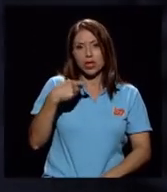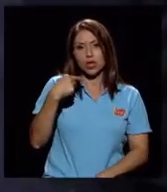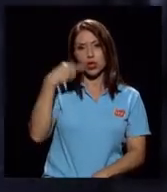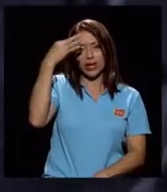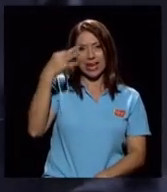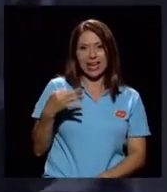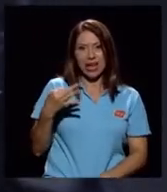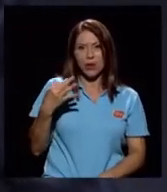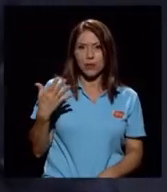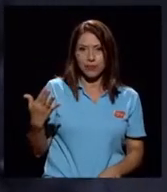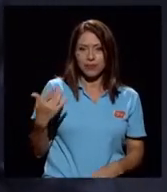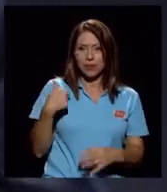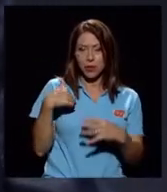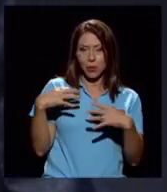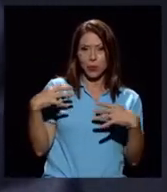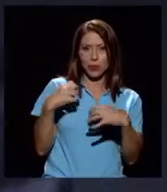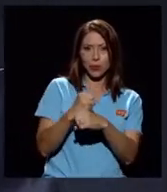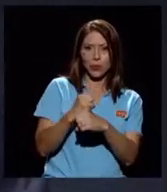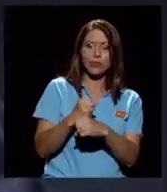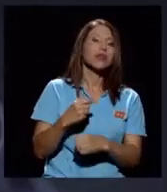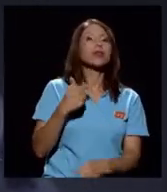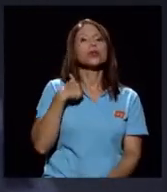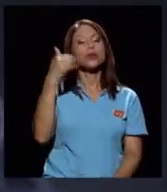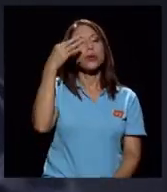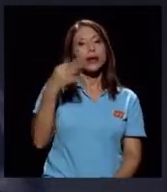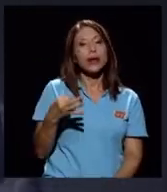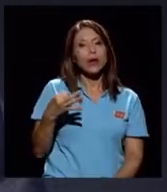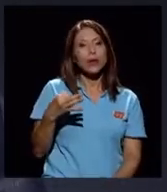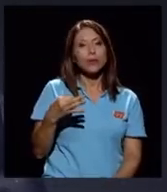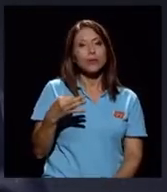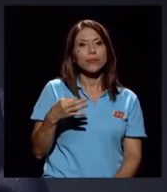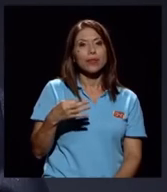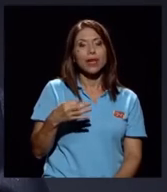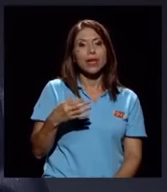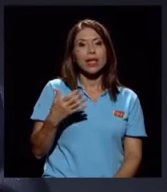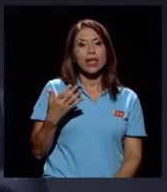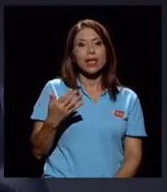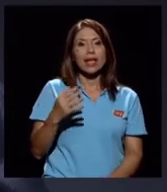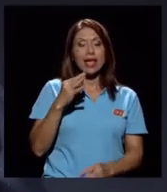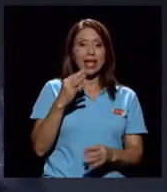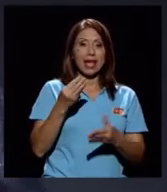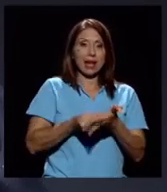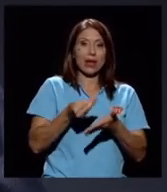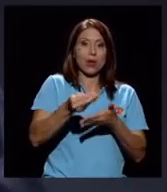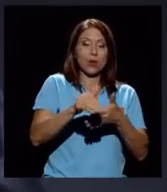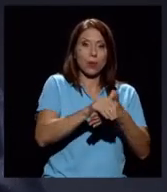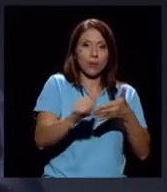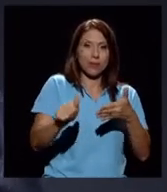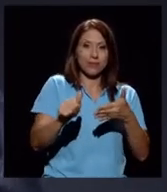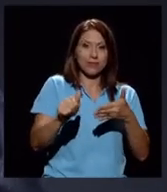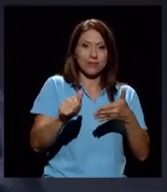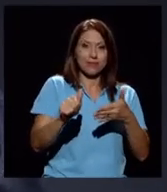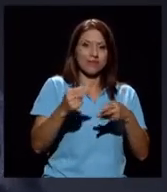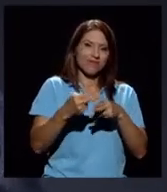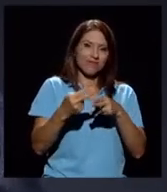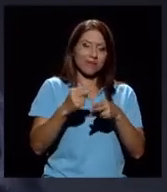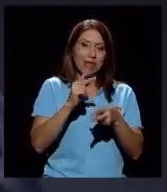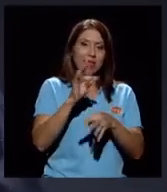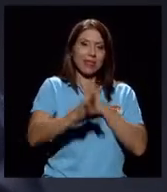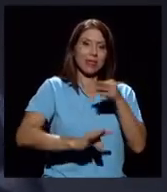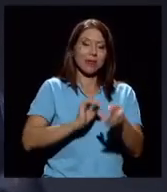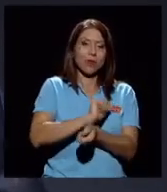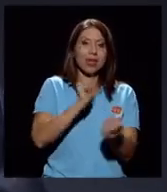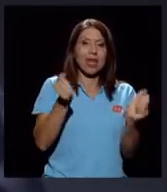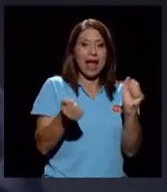y lo vamos a resumir así yo creo yo creo que el tipo de cambio se ha venido ajustando hacia arriba